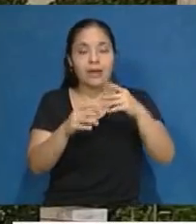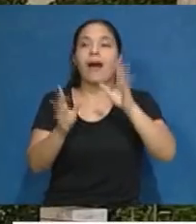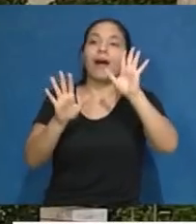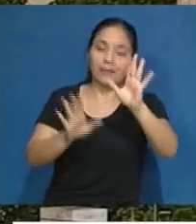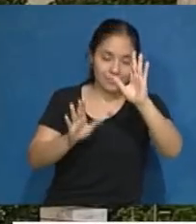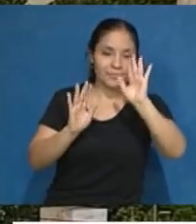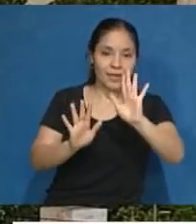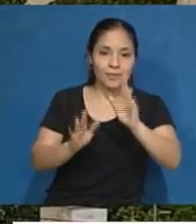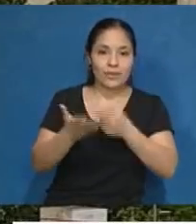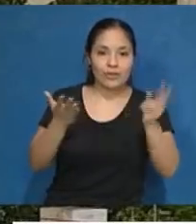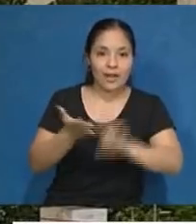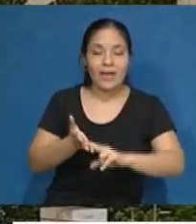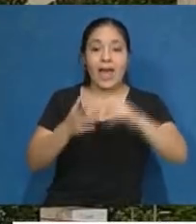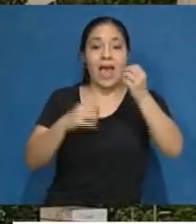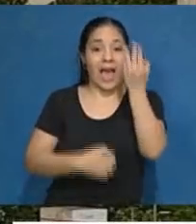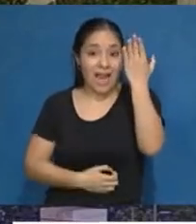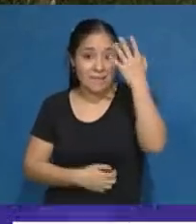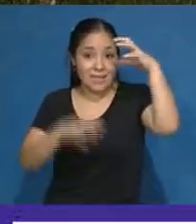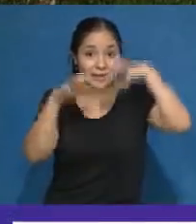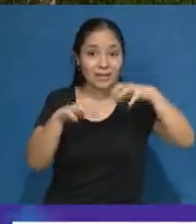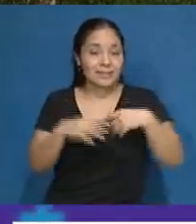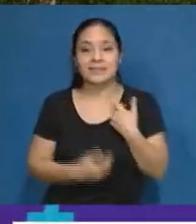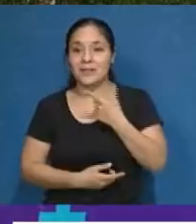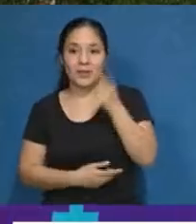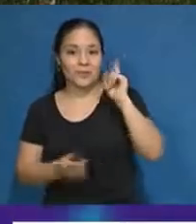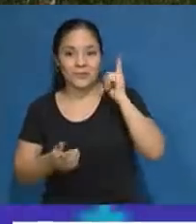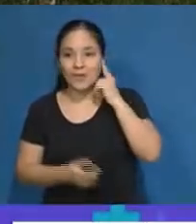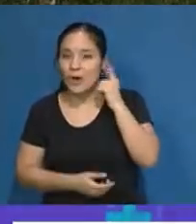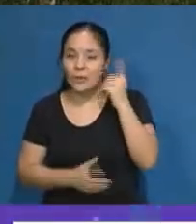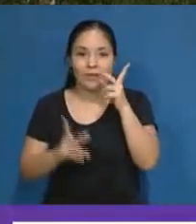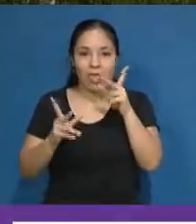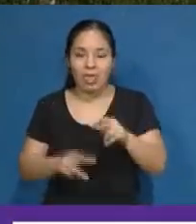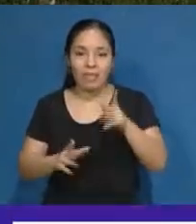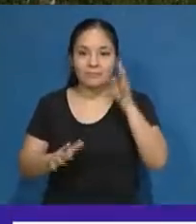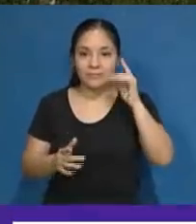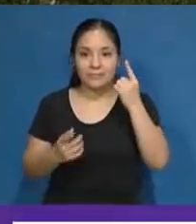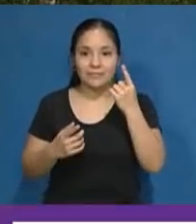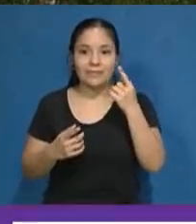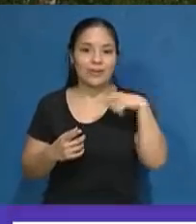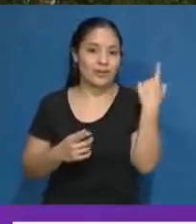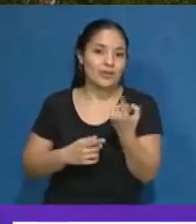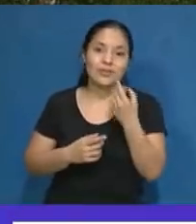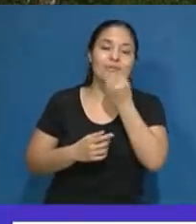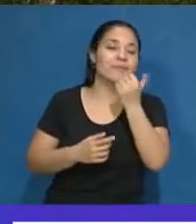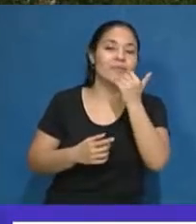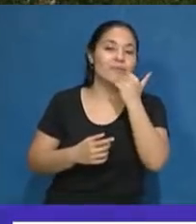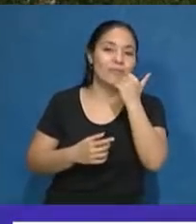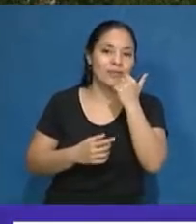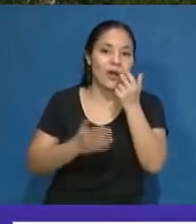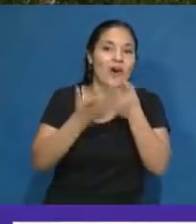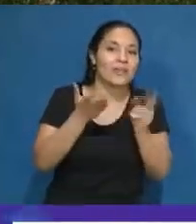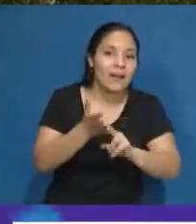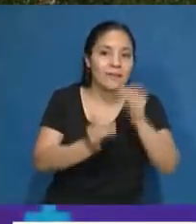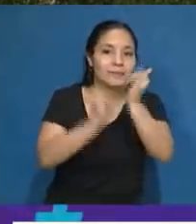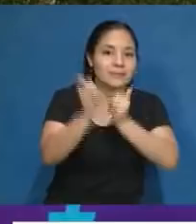Entonces, llueve la mañana. No hay problema, Fernando. Mientras rectifiquemos a tiempo, recalculamos.